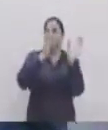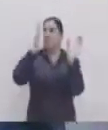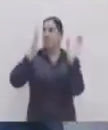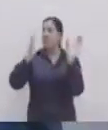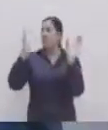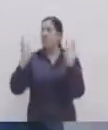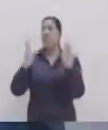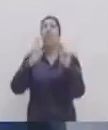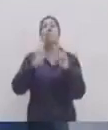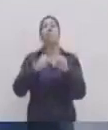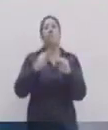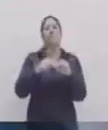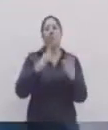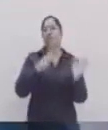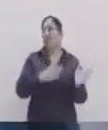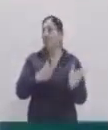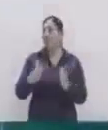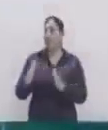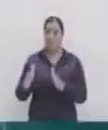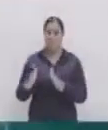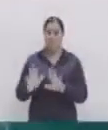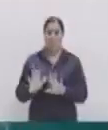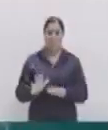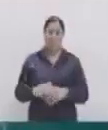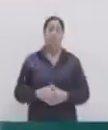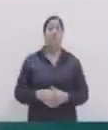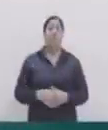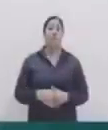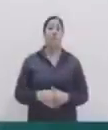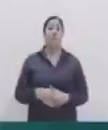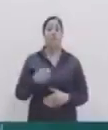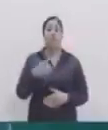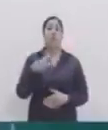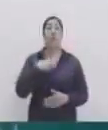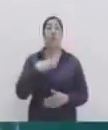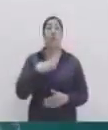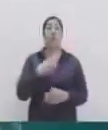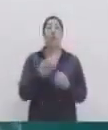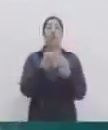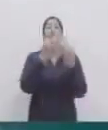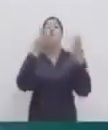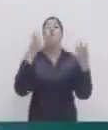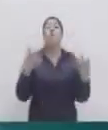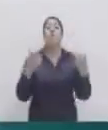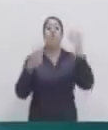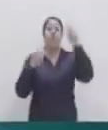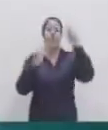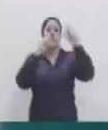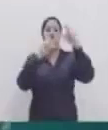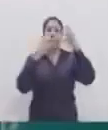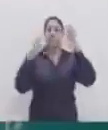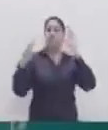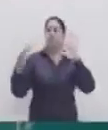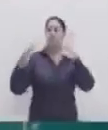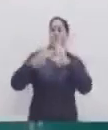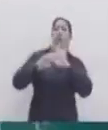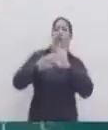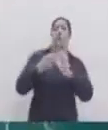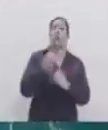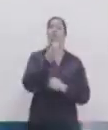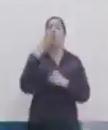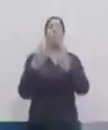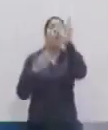estructura. Generalmente deberían de tener su número de valencia relacionado con su número de